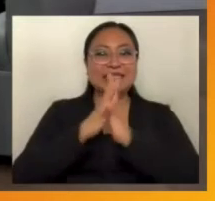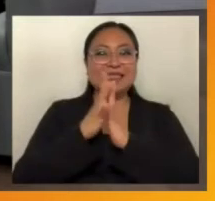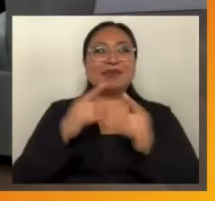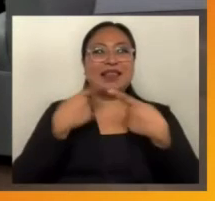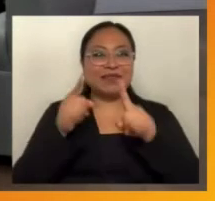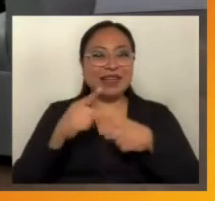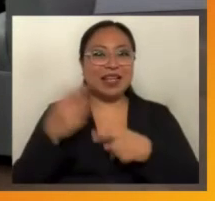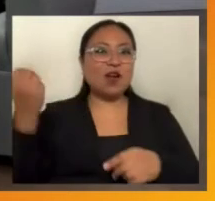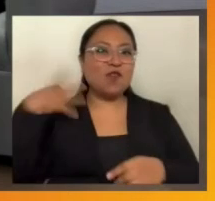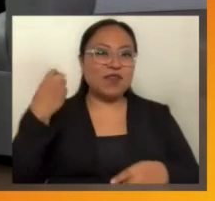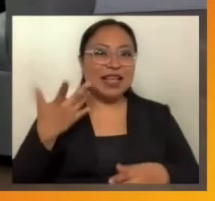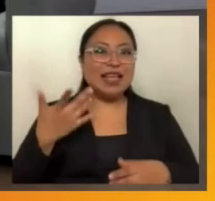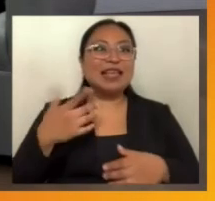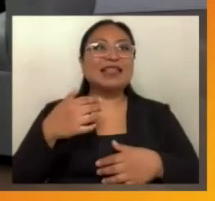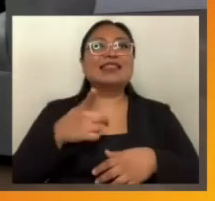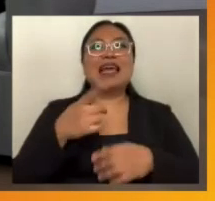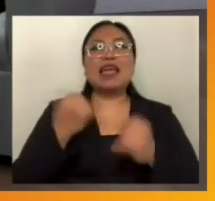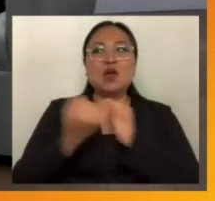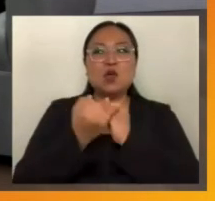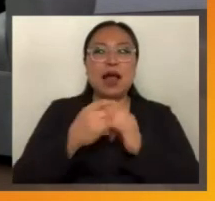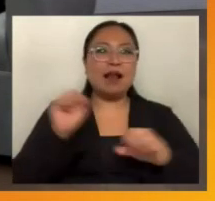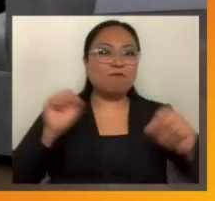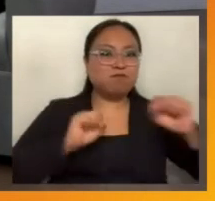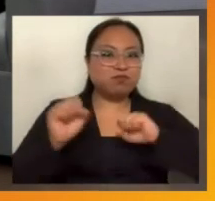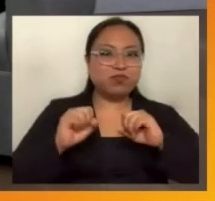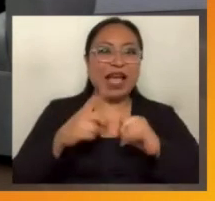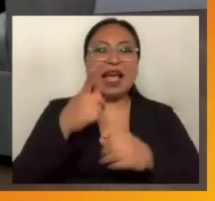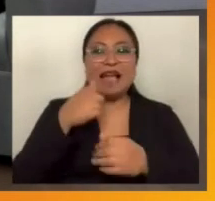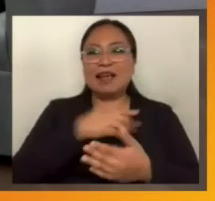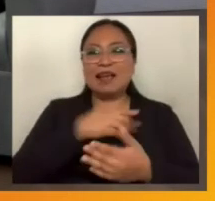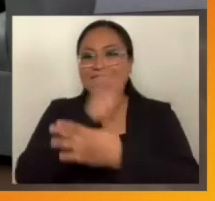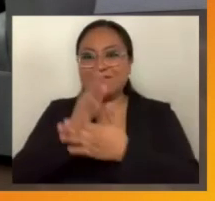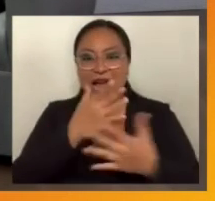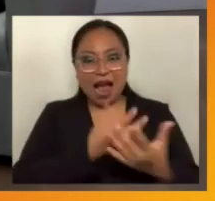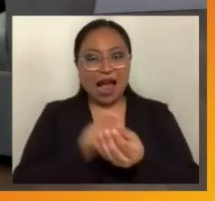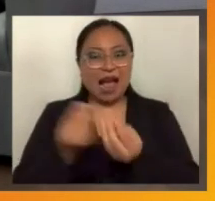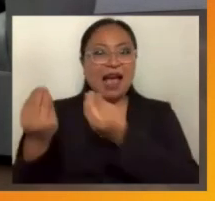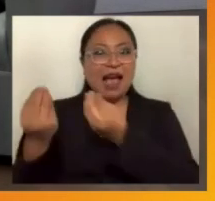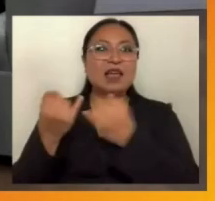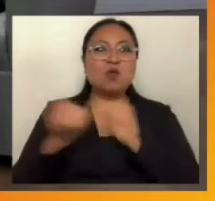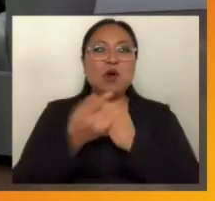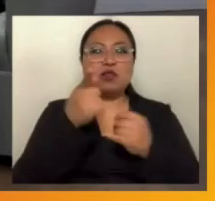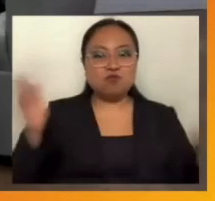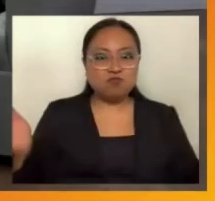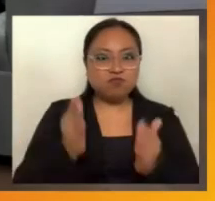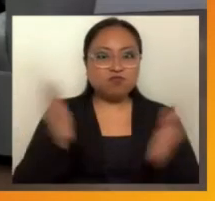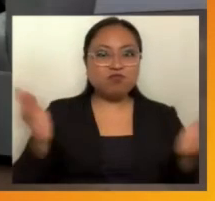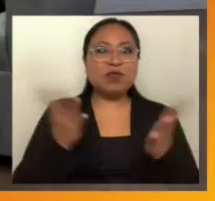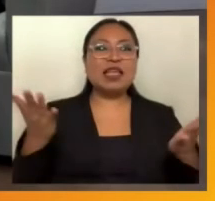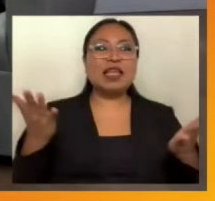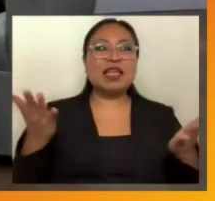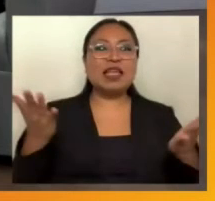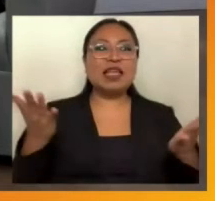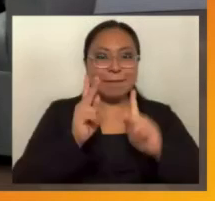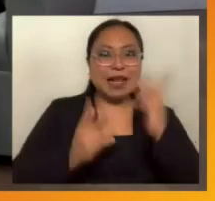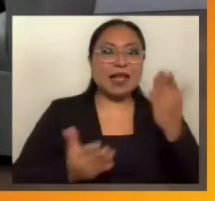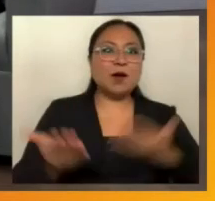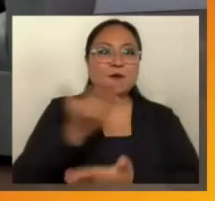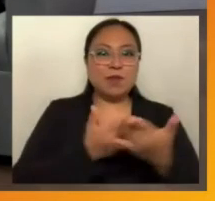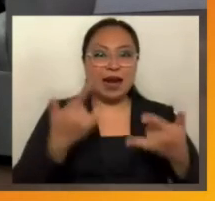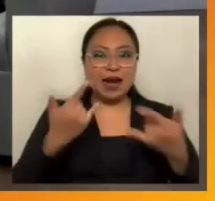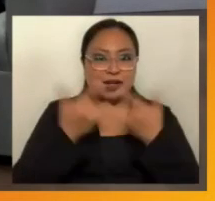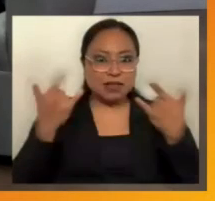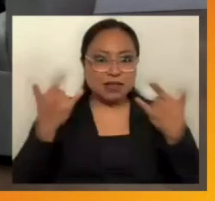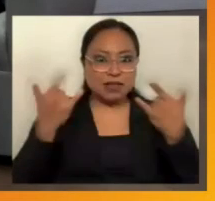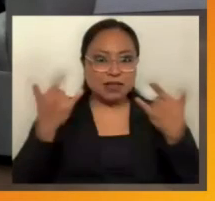eventos, en todas nuestras carreras, siempre animas a pacientes, siempre has venido a algunas pláticas aquí que han sucedido,